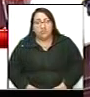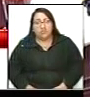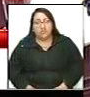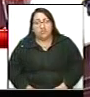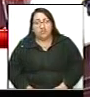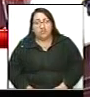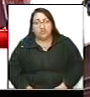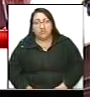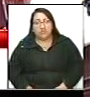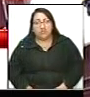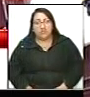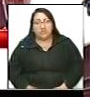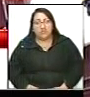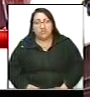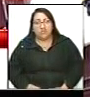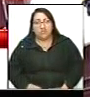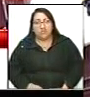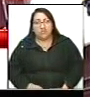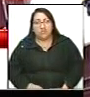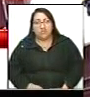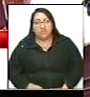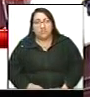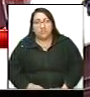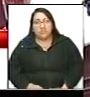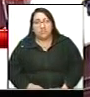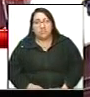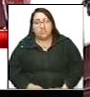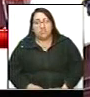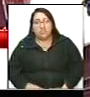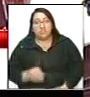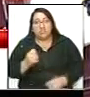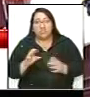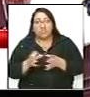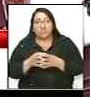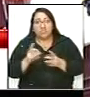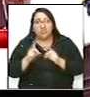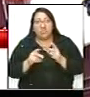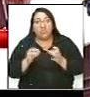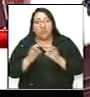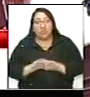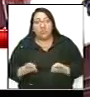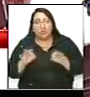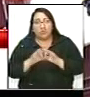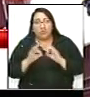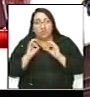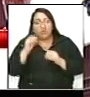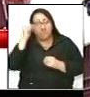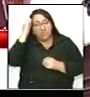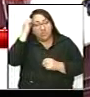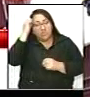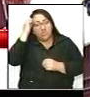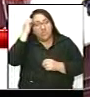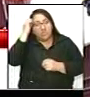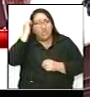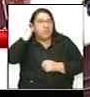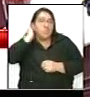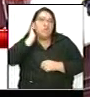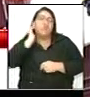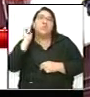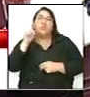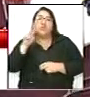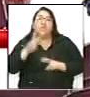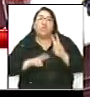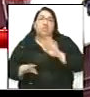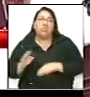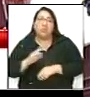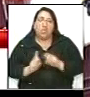tan subjetivo que al final lo que decides puede terminar siendo algo injusto. Y en esa parte de la objetividad, sí he visto que la preocupación